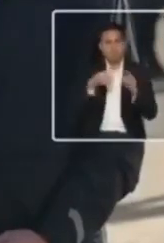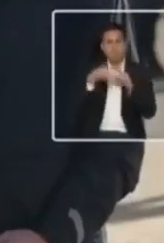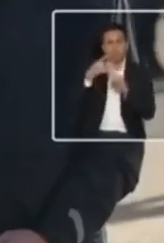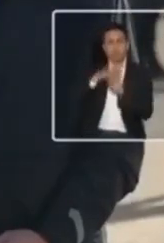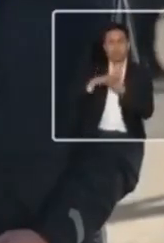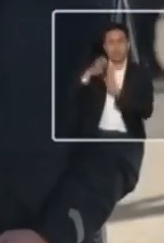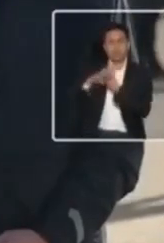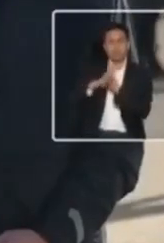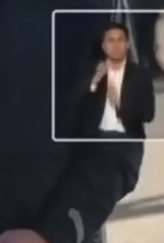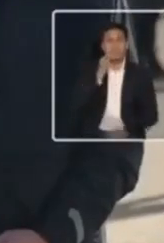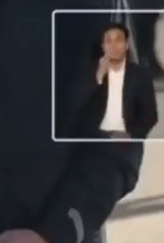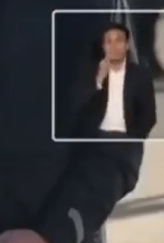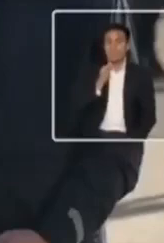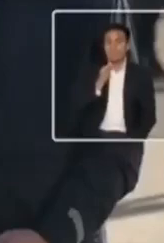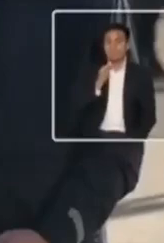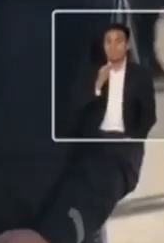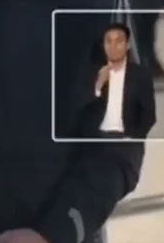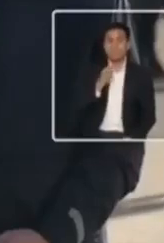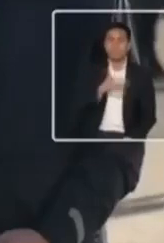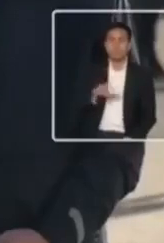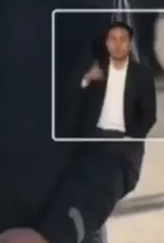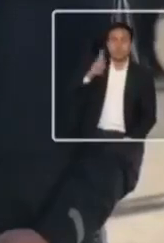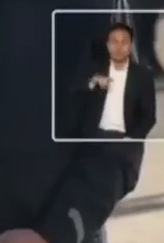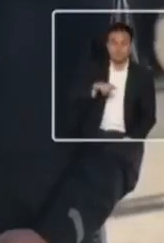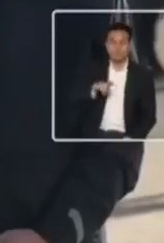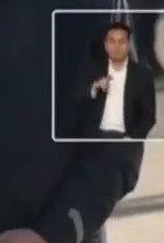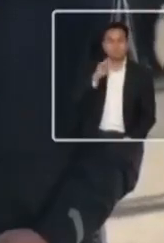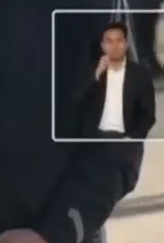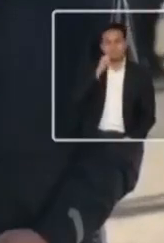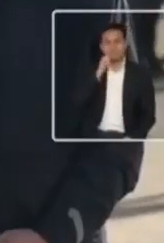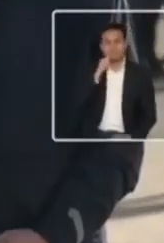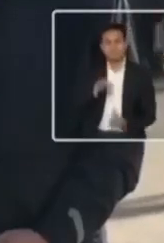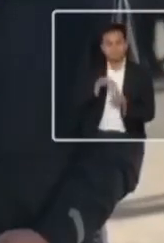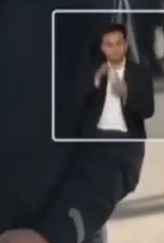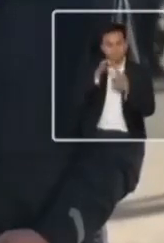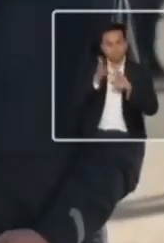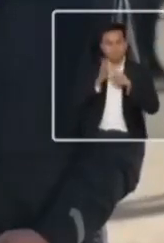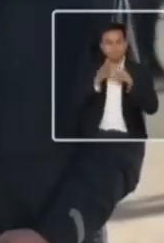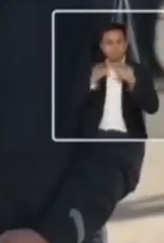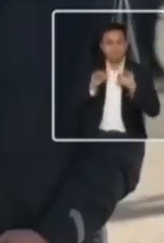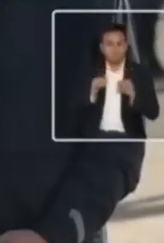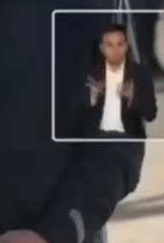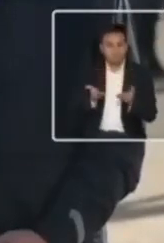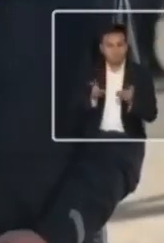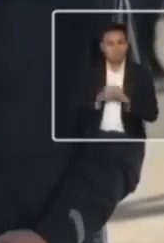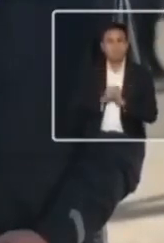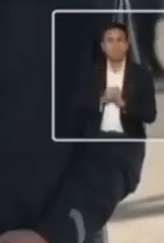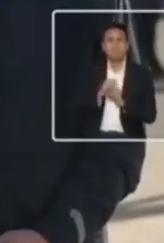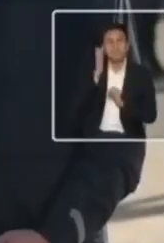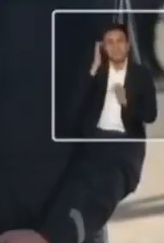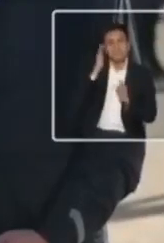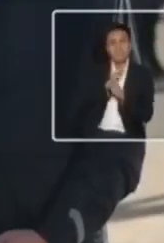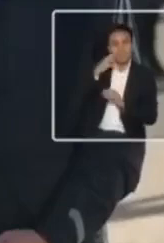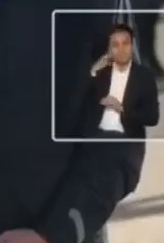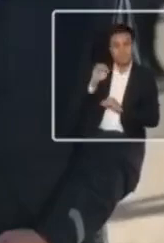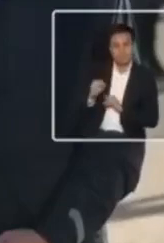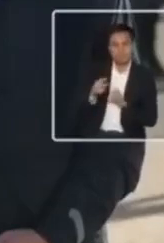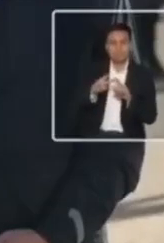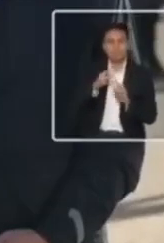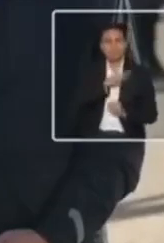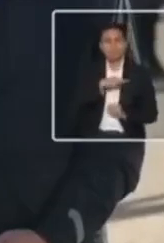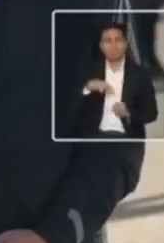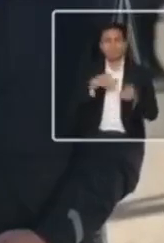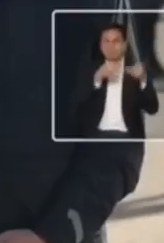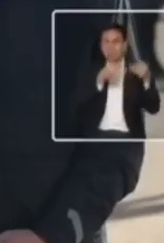proyectos que he mencionado, quiero repetirlos, que están en el corazón de lo que pasó aquí. Inteligencia, Ministerio